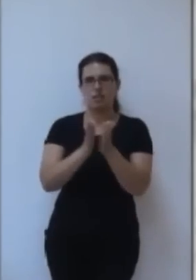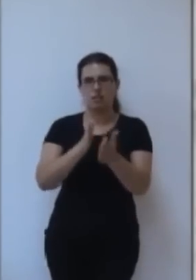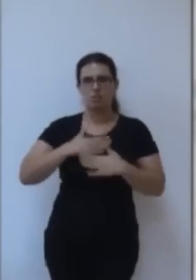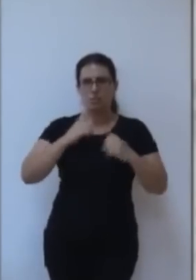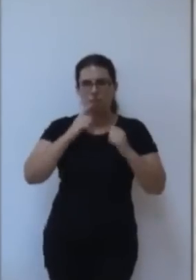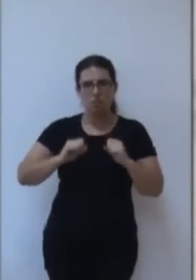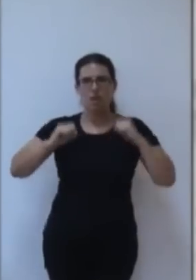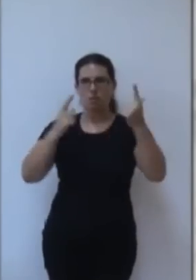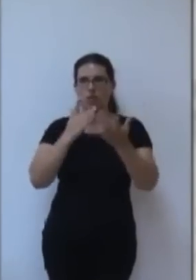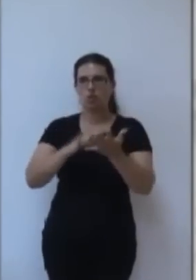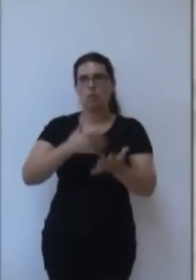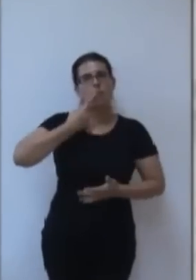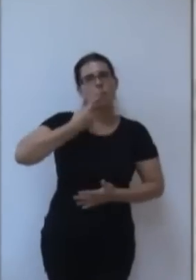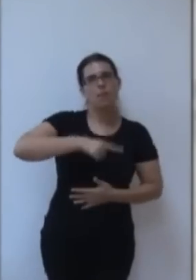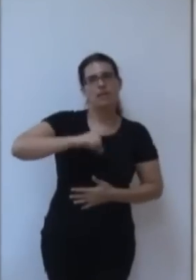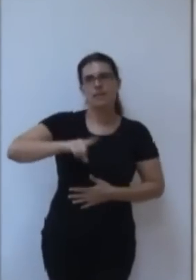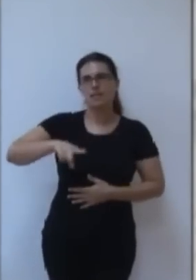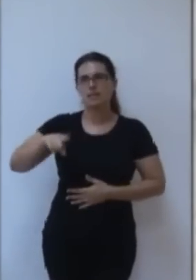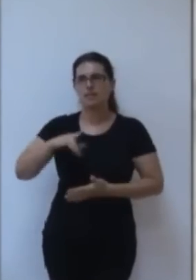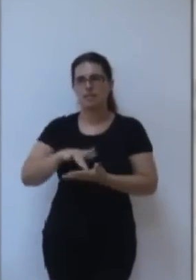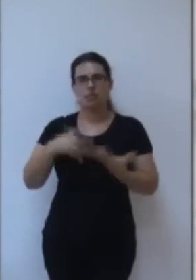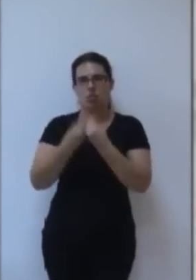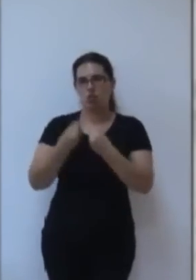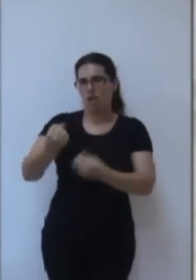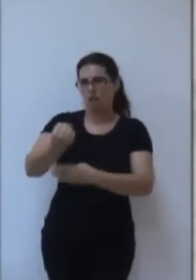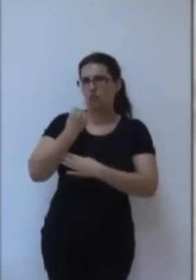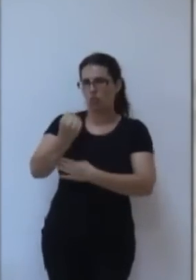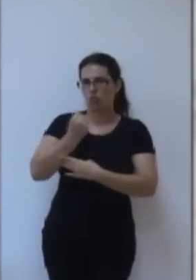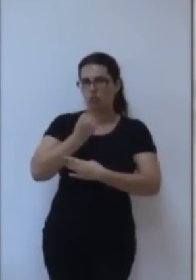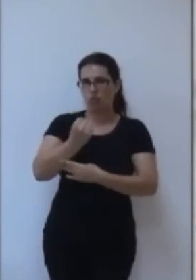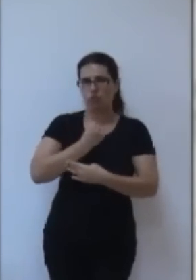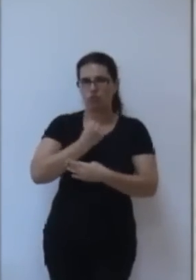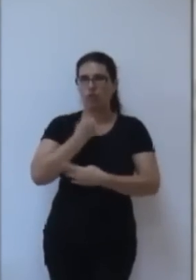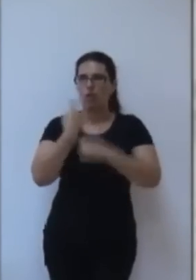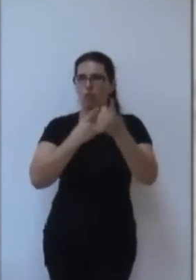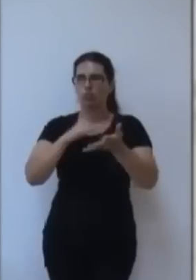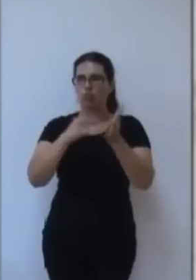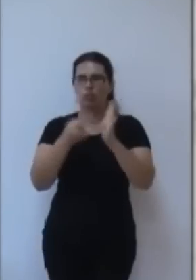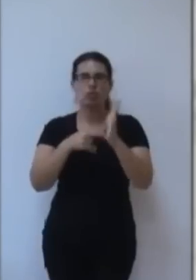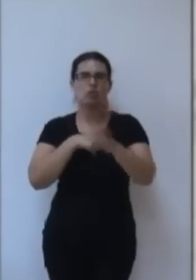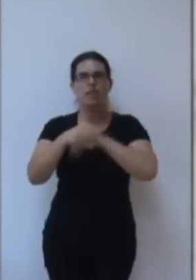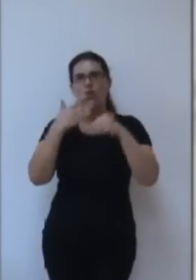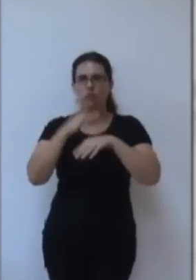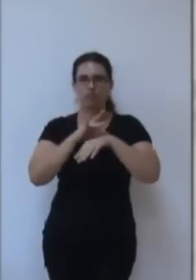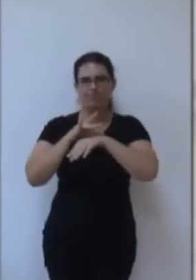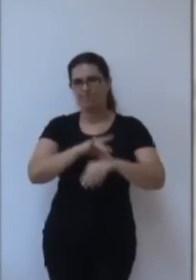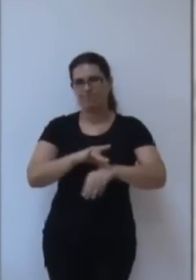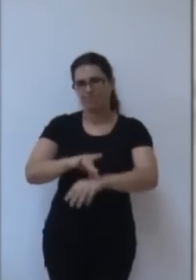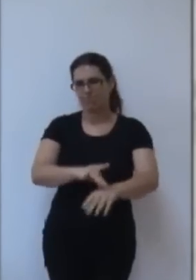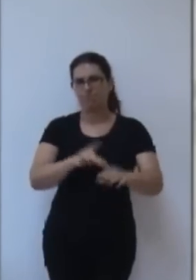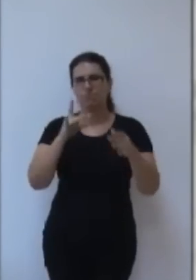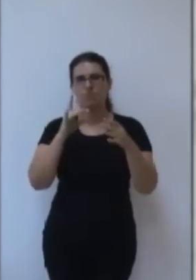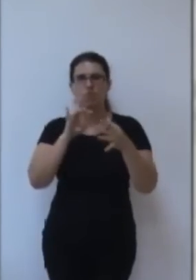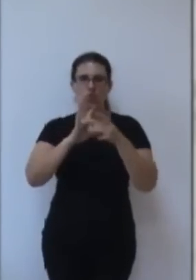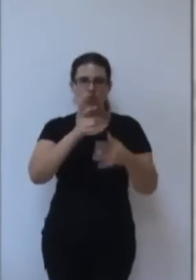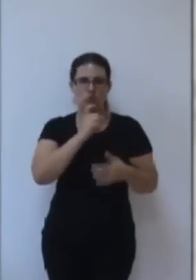primera vez y durante unos meses va a estar allí recibiendo apoyos, pues hay algunos proyectos que hacen una especie de coaching desde el móvil y